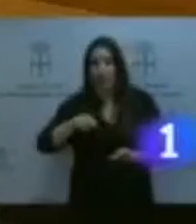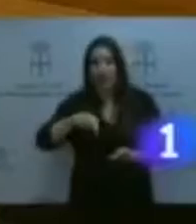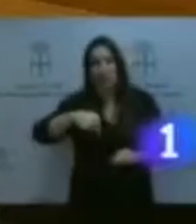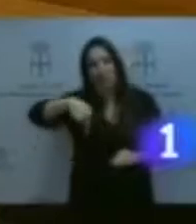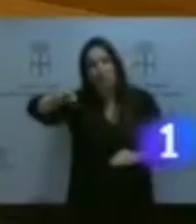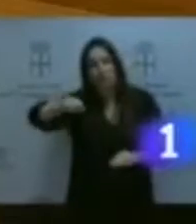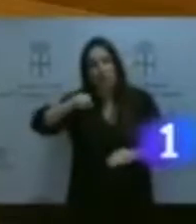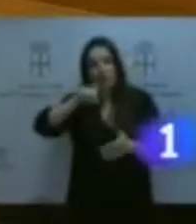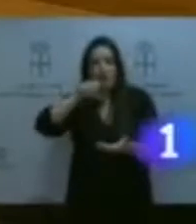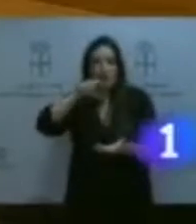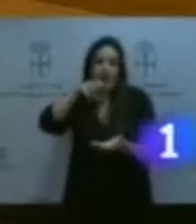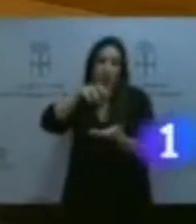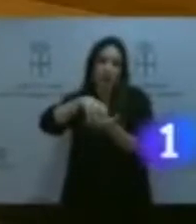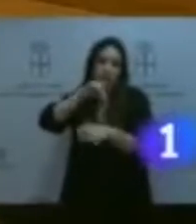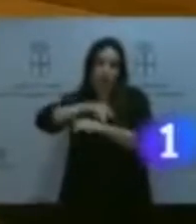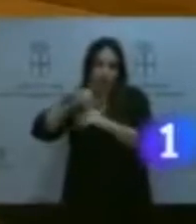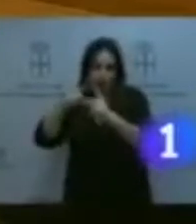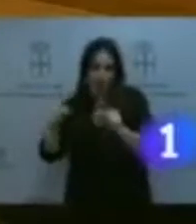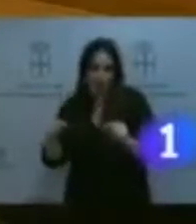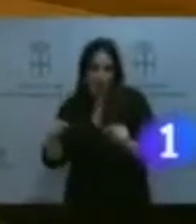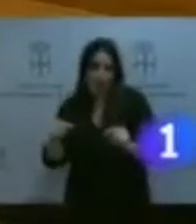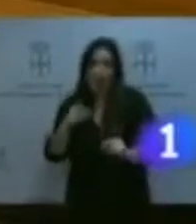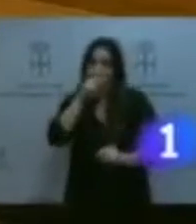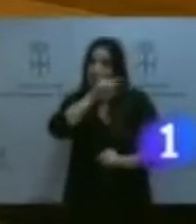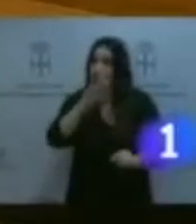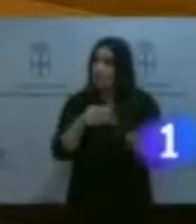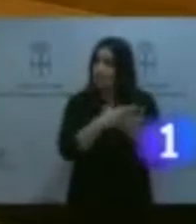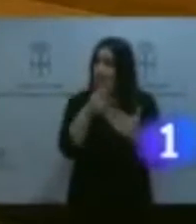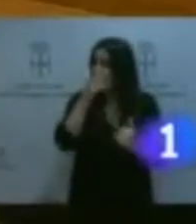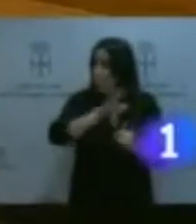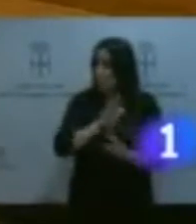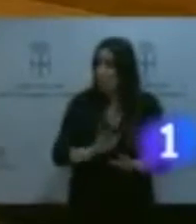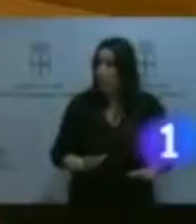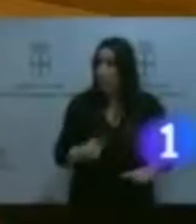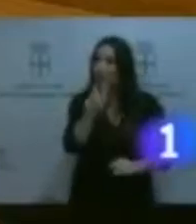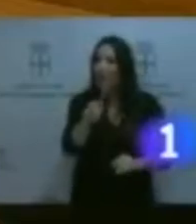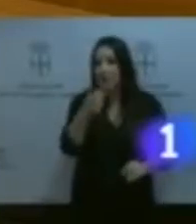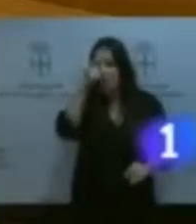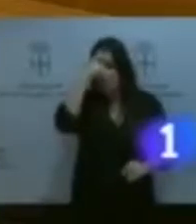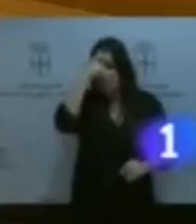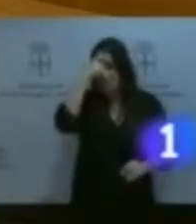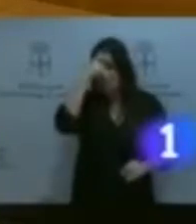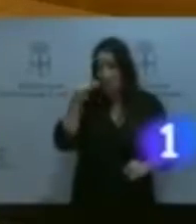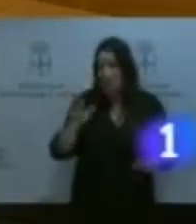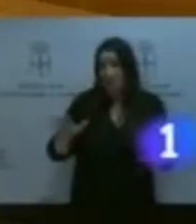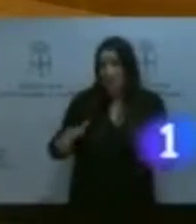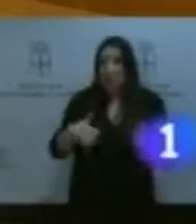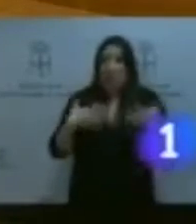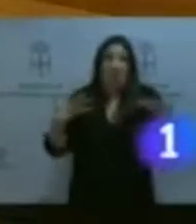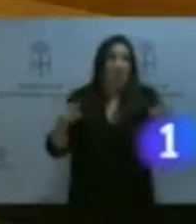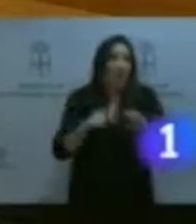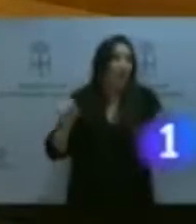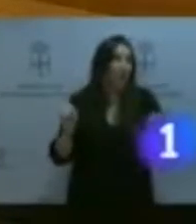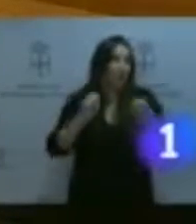médico. En el año de 2016, la última denuncia consistió en un paciente que apareció de forma espontánea, mágica,